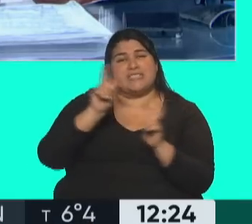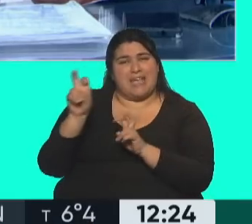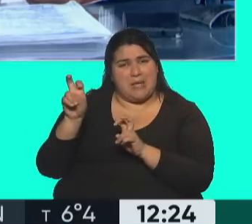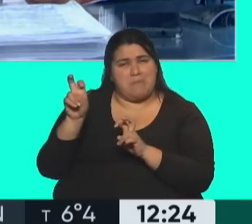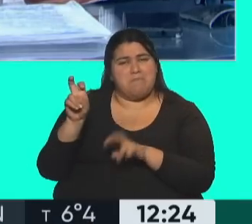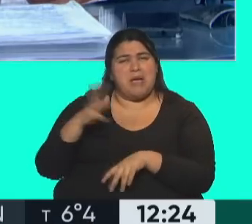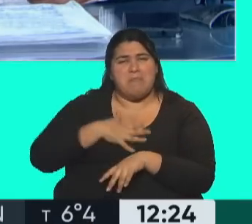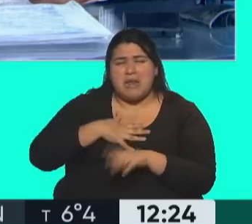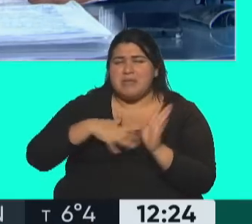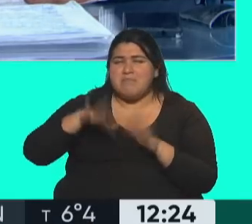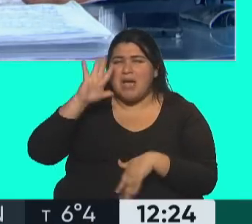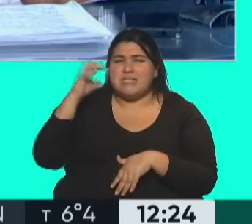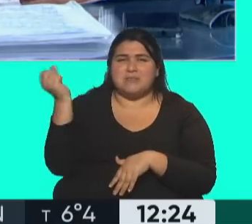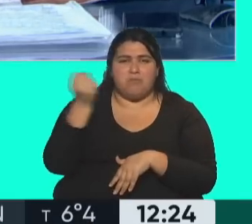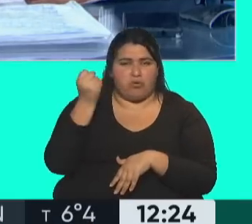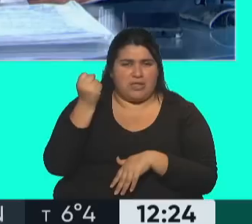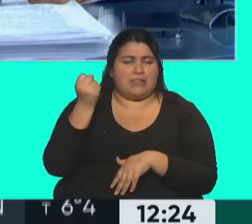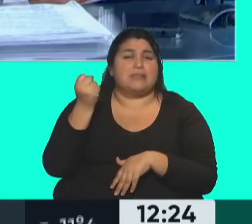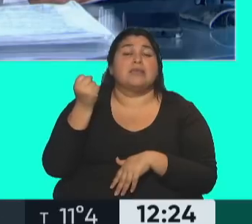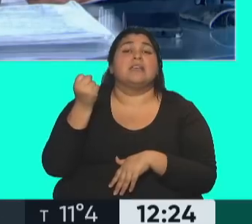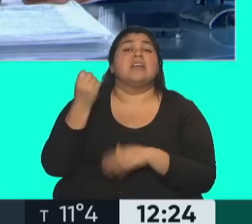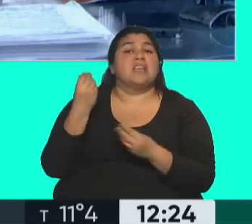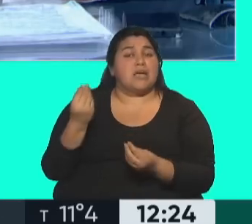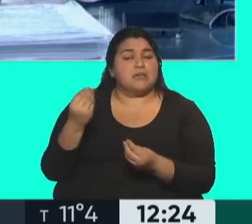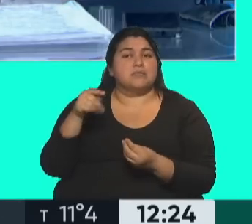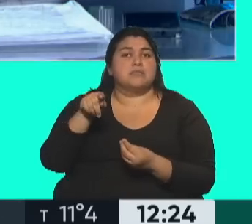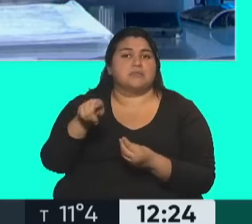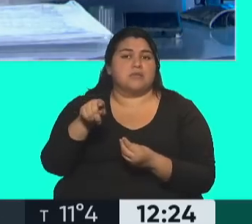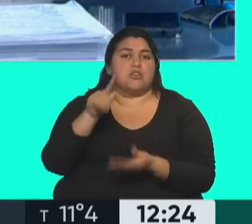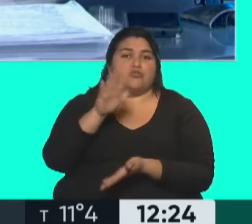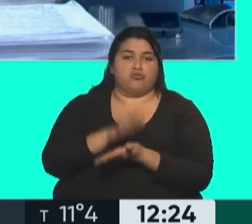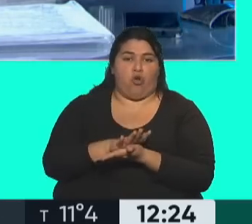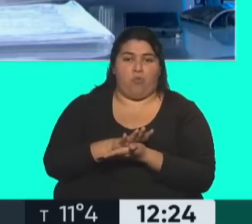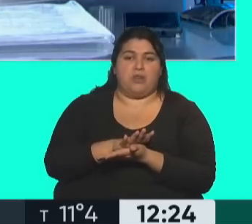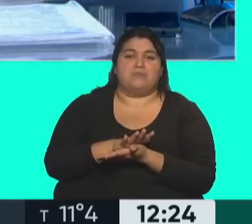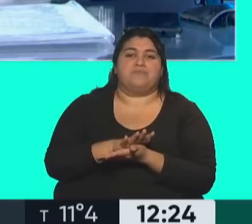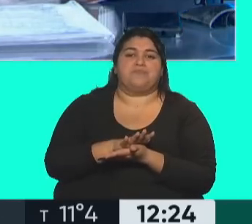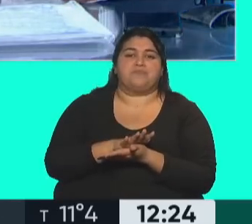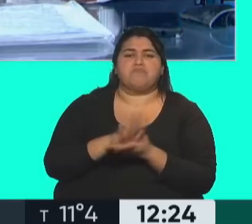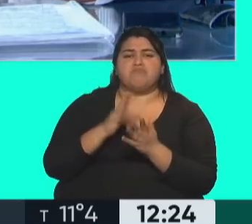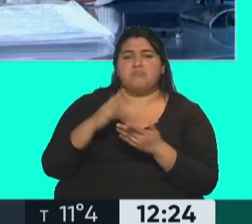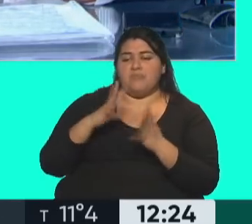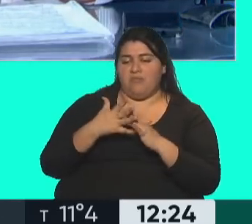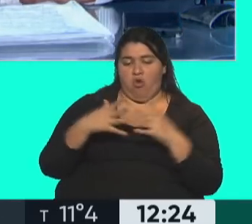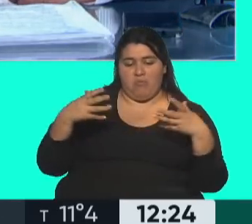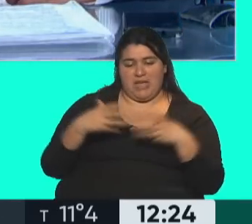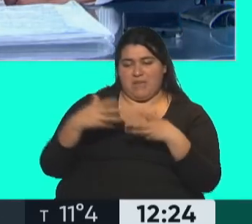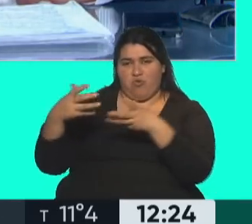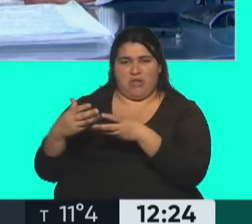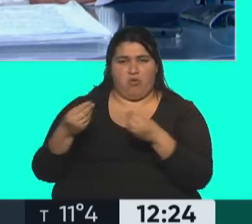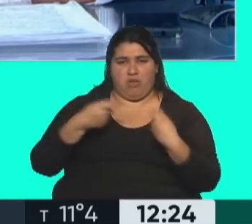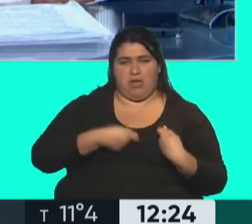parece que son los más destacados de lo que se comentado esta reunión uno por el traspaso de uno a otro que es el tema de la segmentación